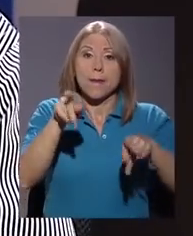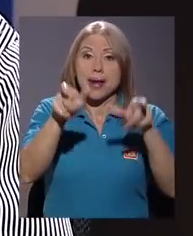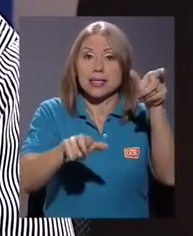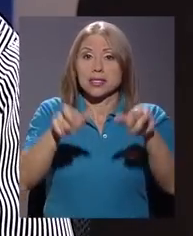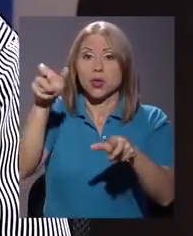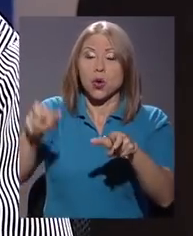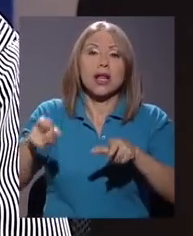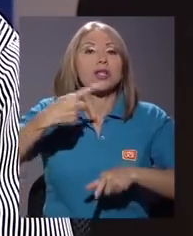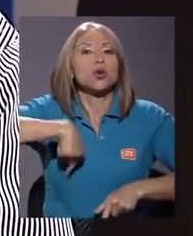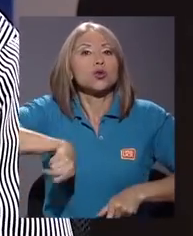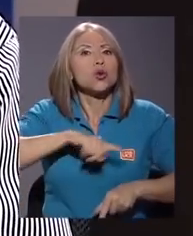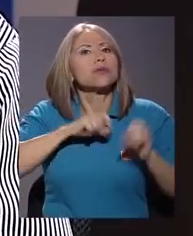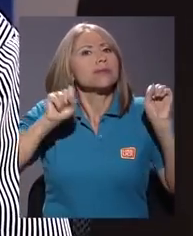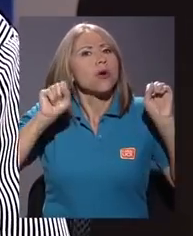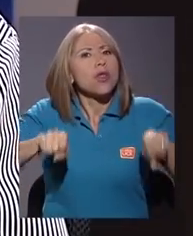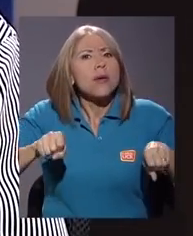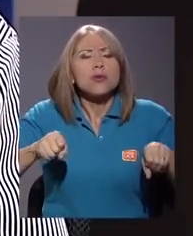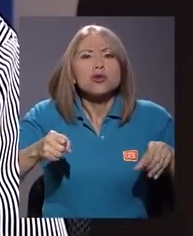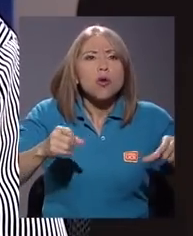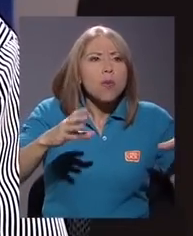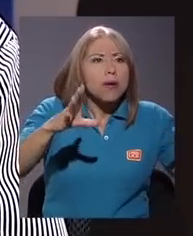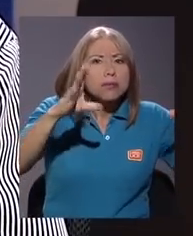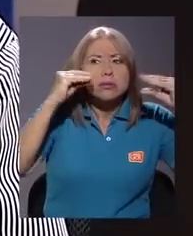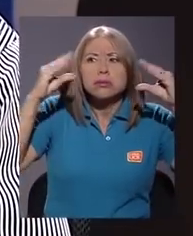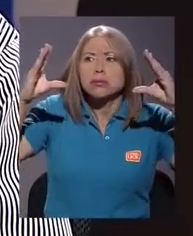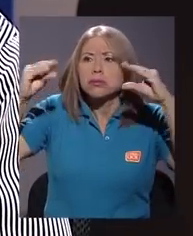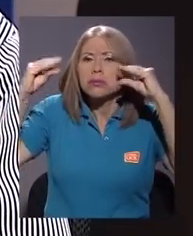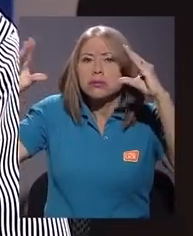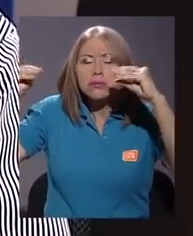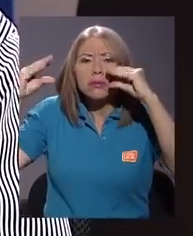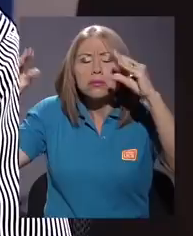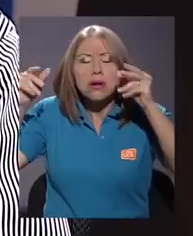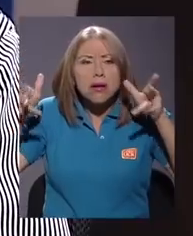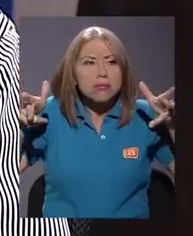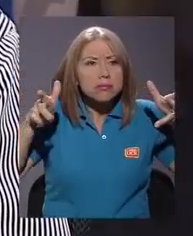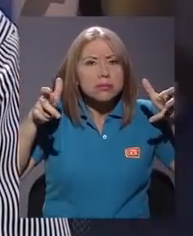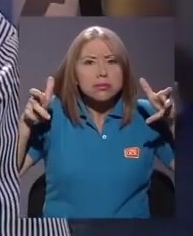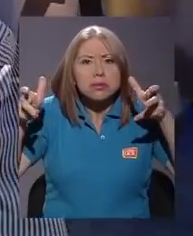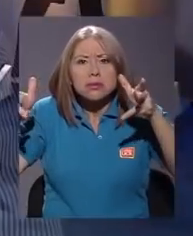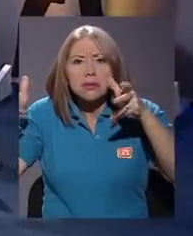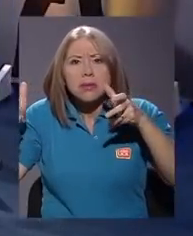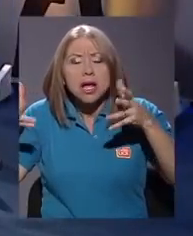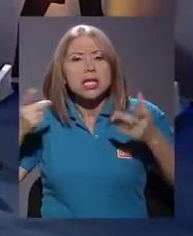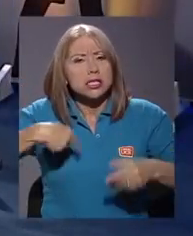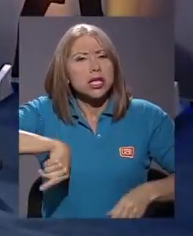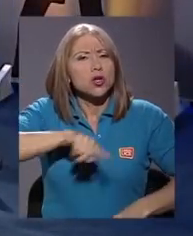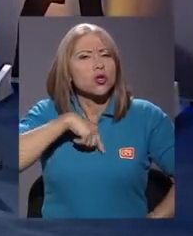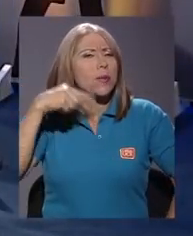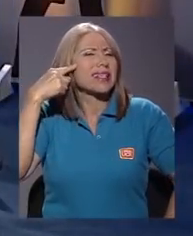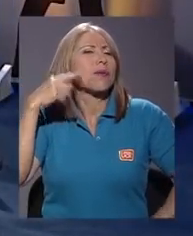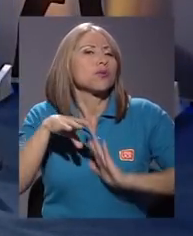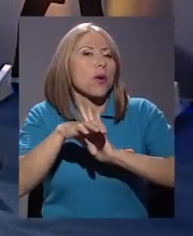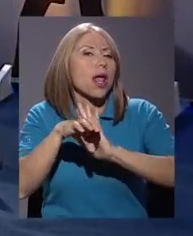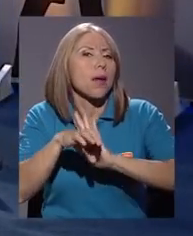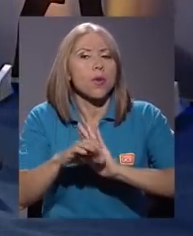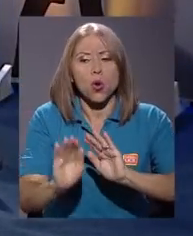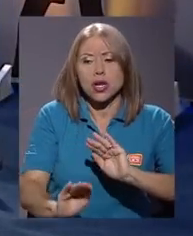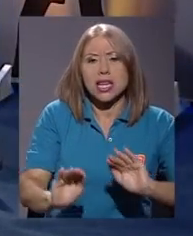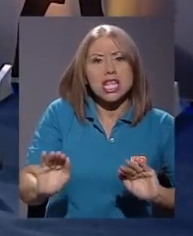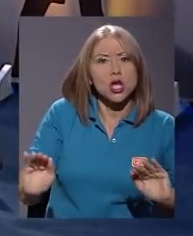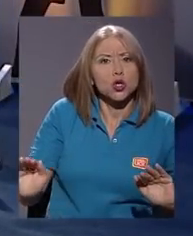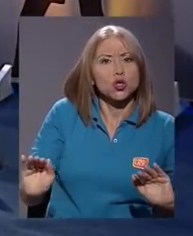capacidad de absorber eh la información de nuestro entorno Y si nos ponemos a pensar cómo es que los niños aprenden a